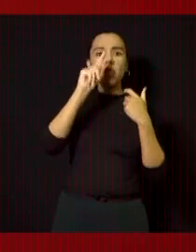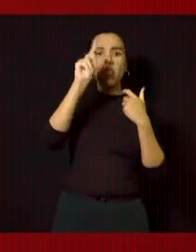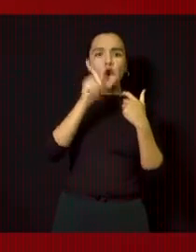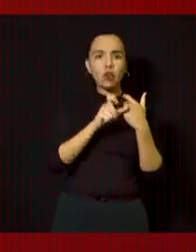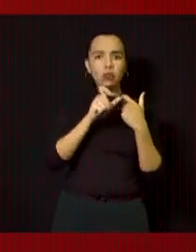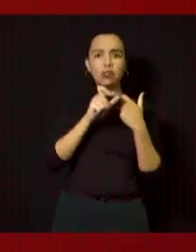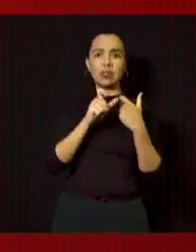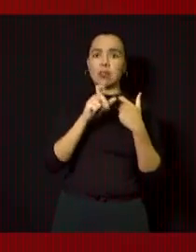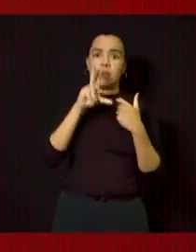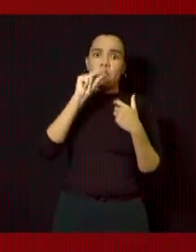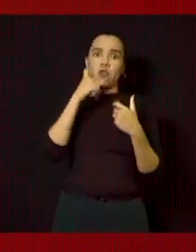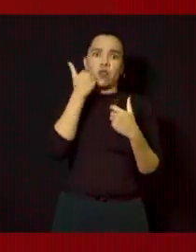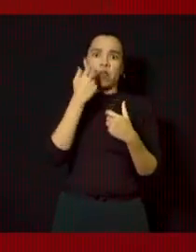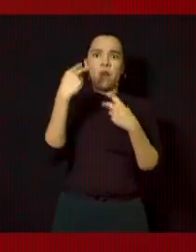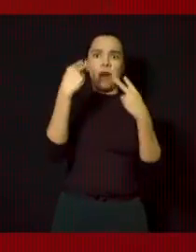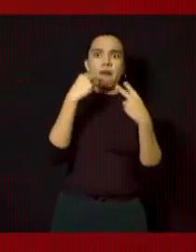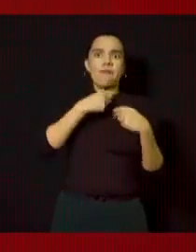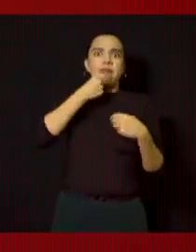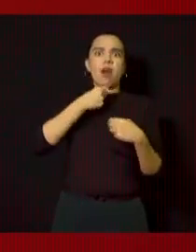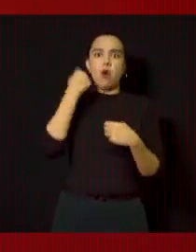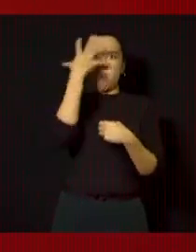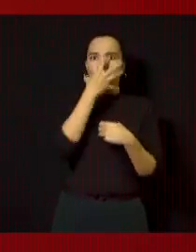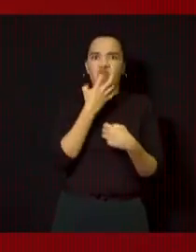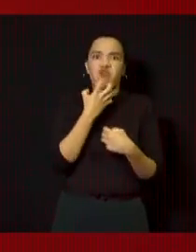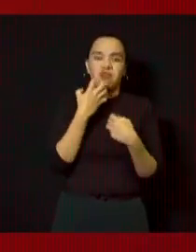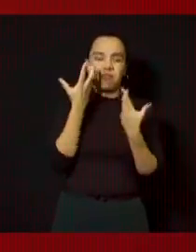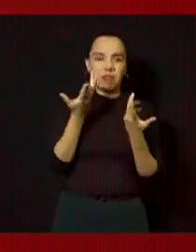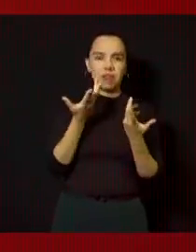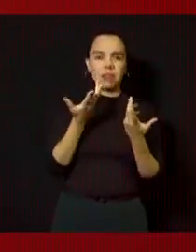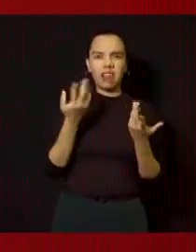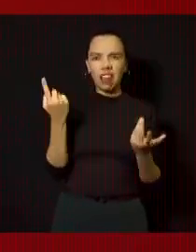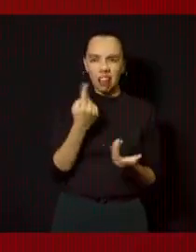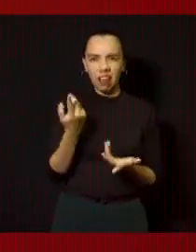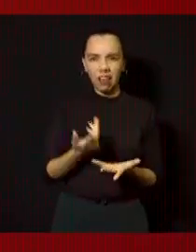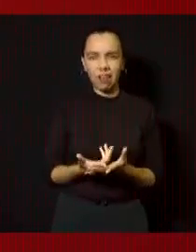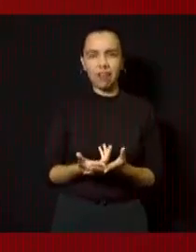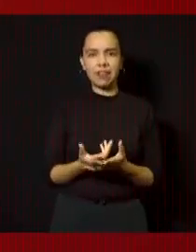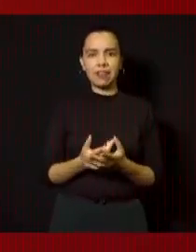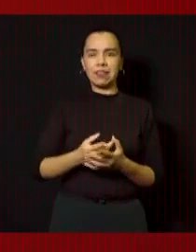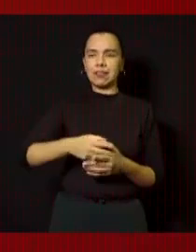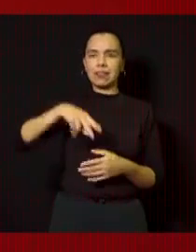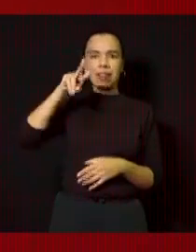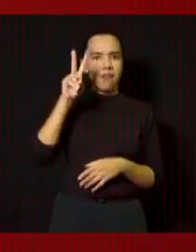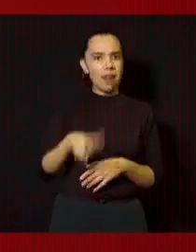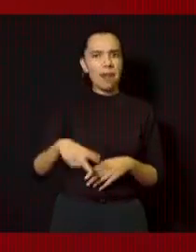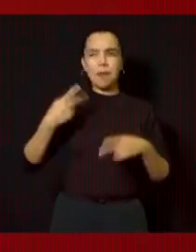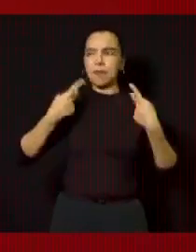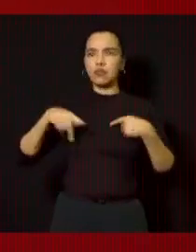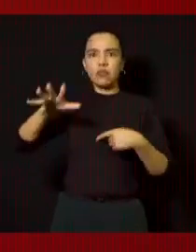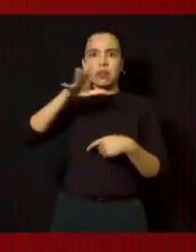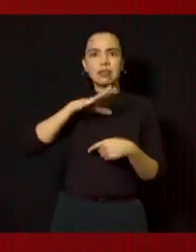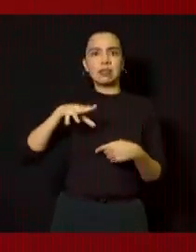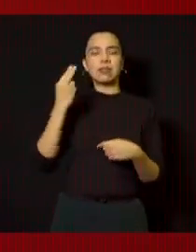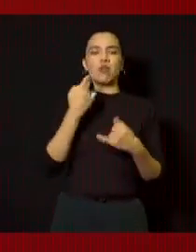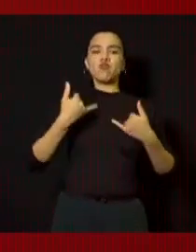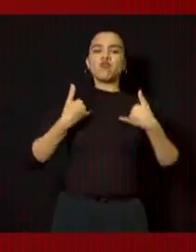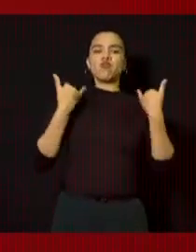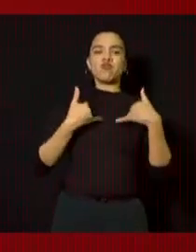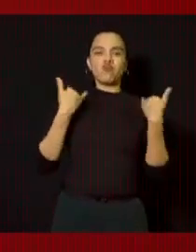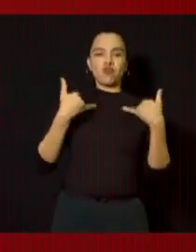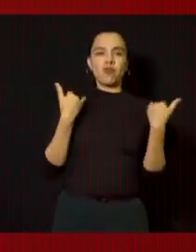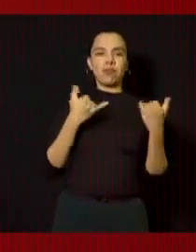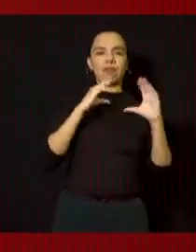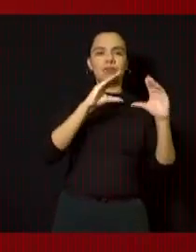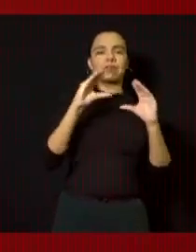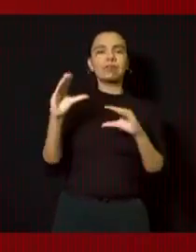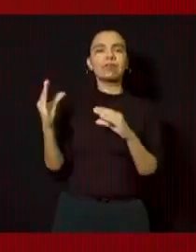queremos envejecer. Entonces yo decía, eso, ese dato que me dio, yo dije, ¿qué? O sea, de verdad que tenemos que entrar a educar a que la, no